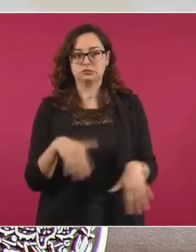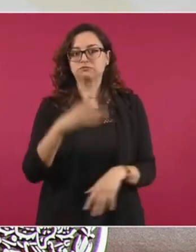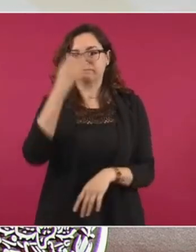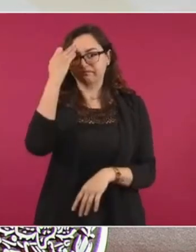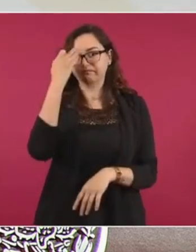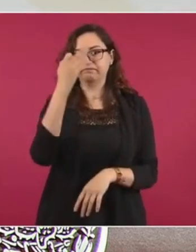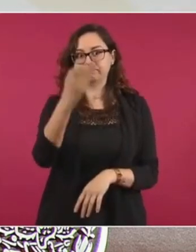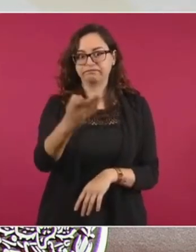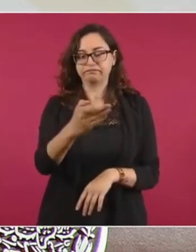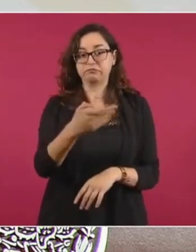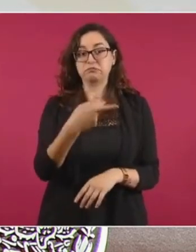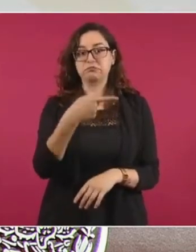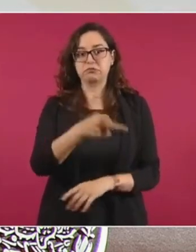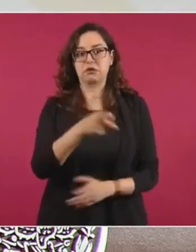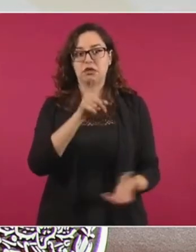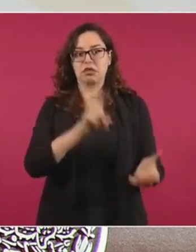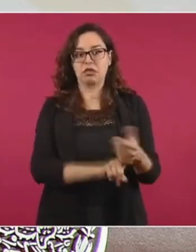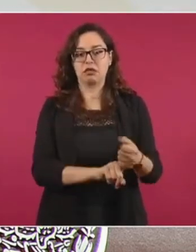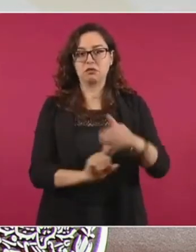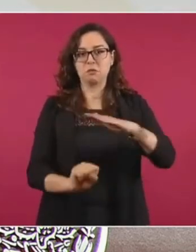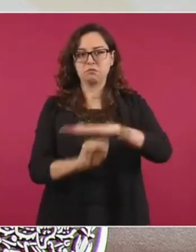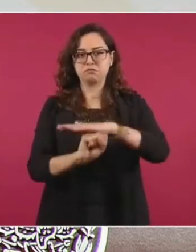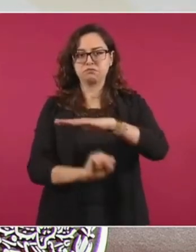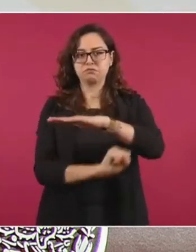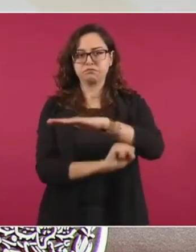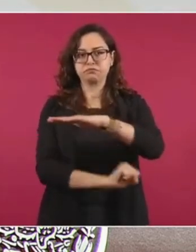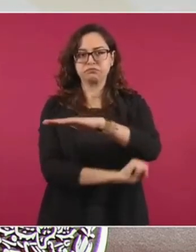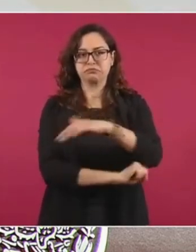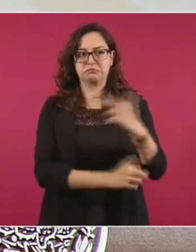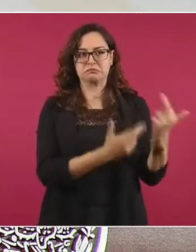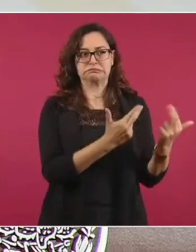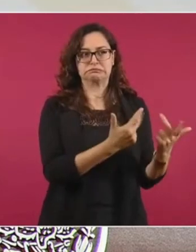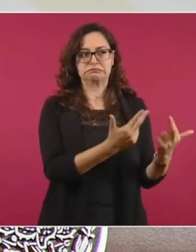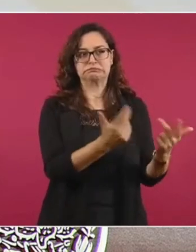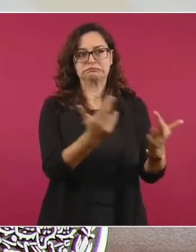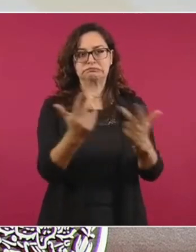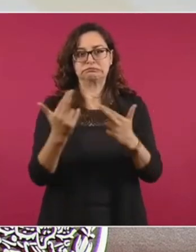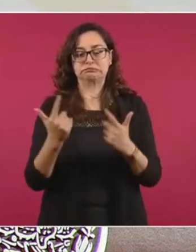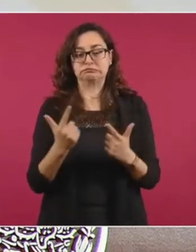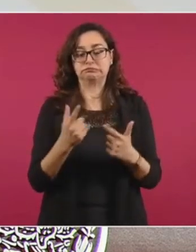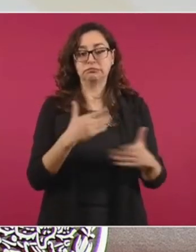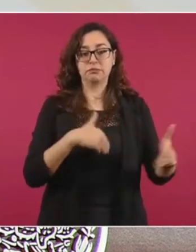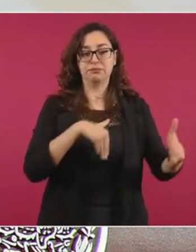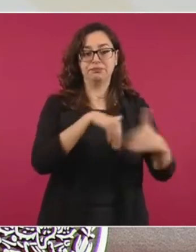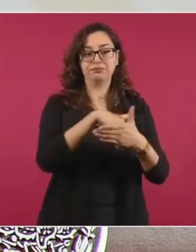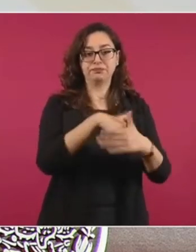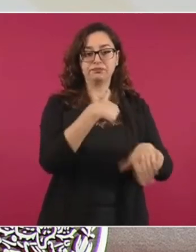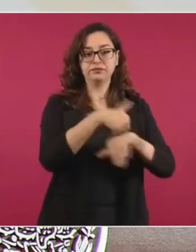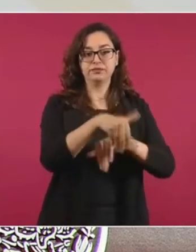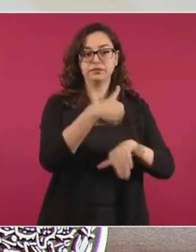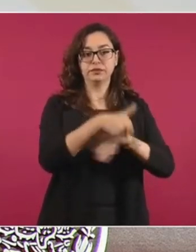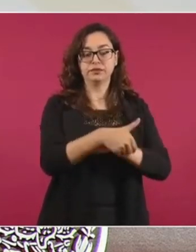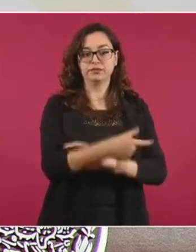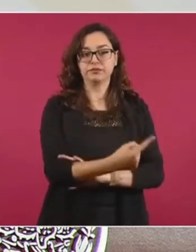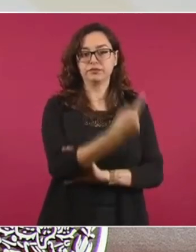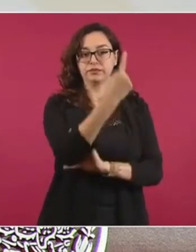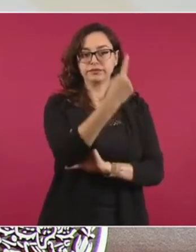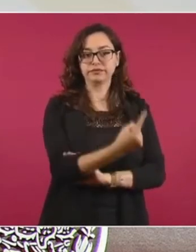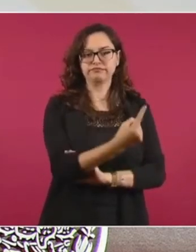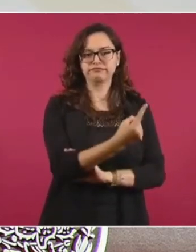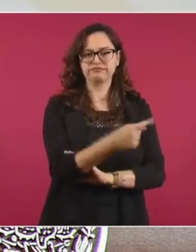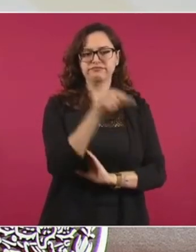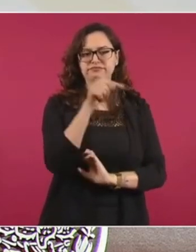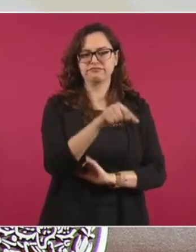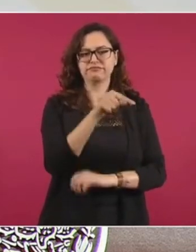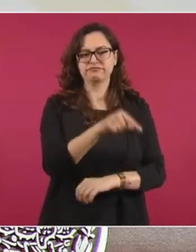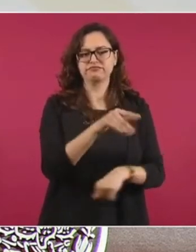deterioro en su infraestructura, principalmente en la Terminal 1, en gran parte producto de la falta